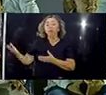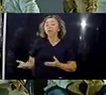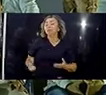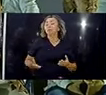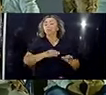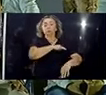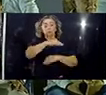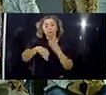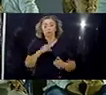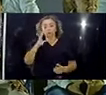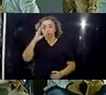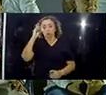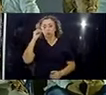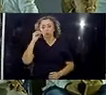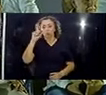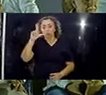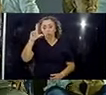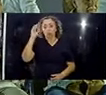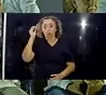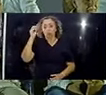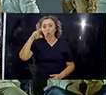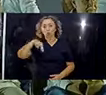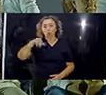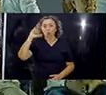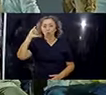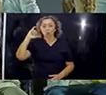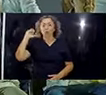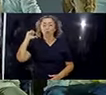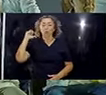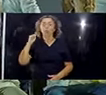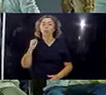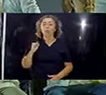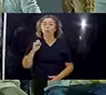Mérida senderos seguros con